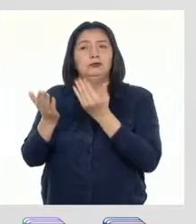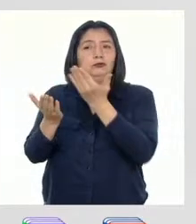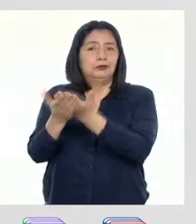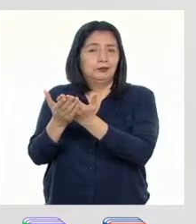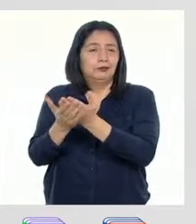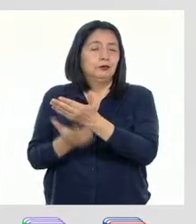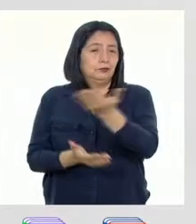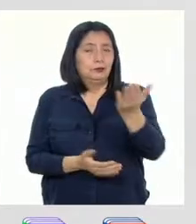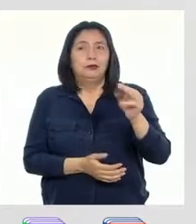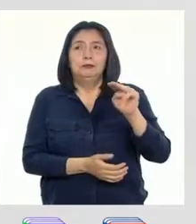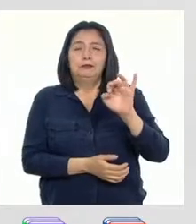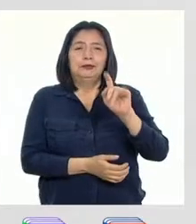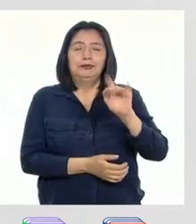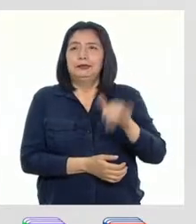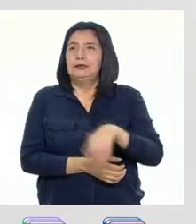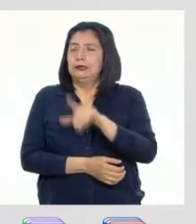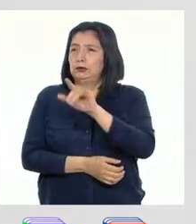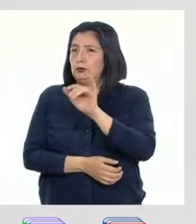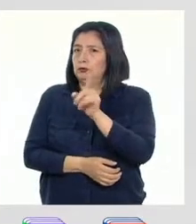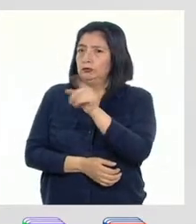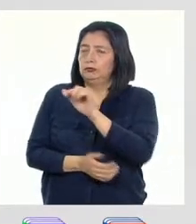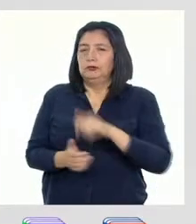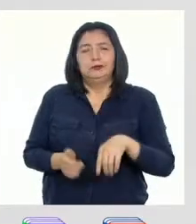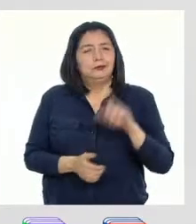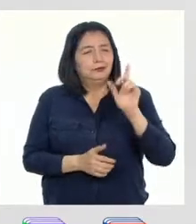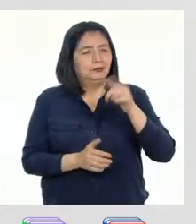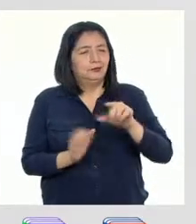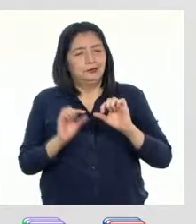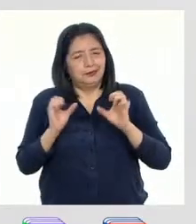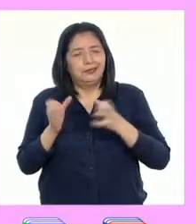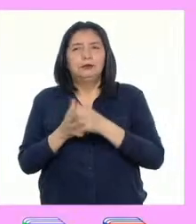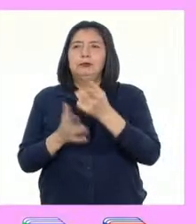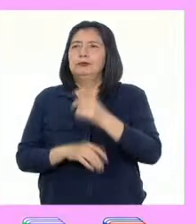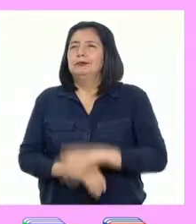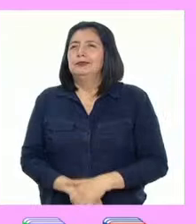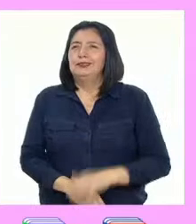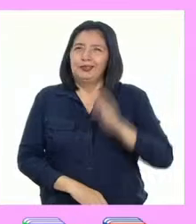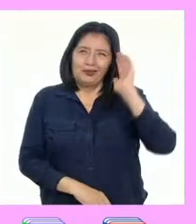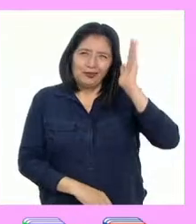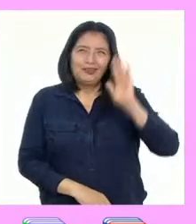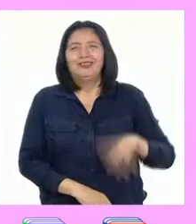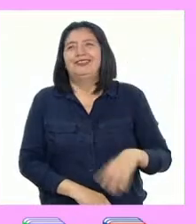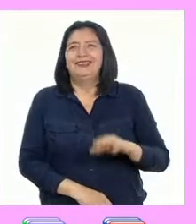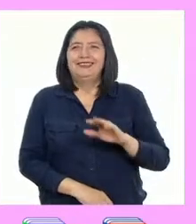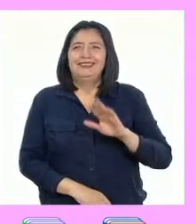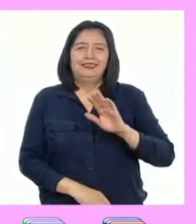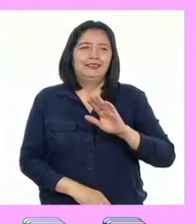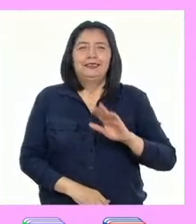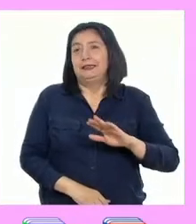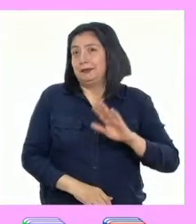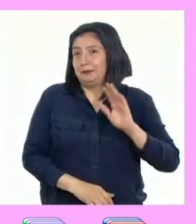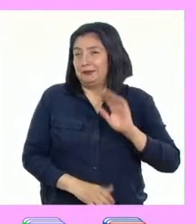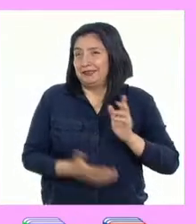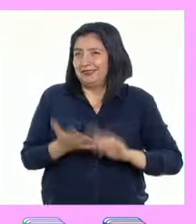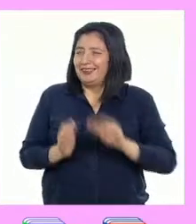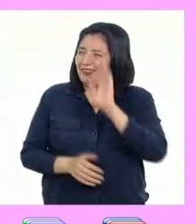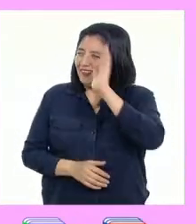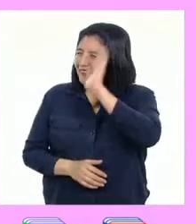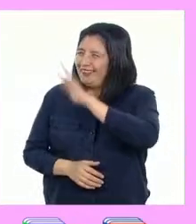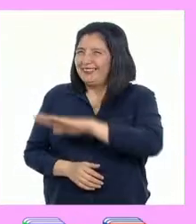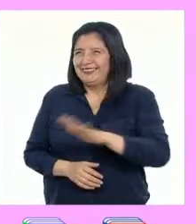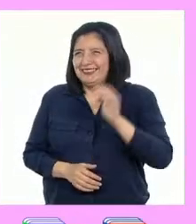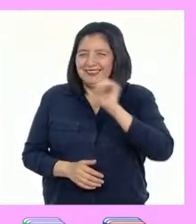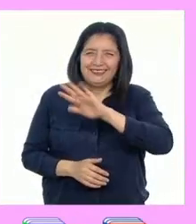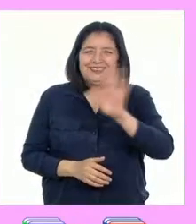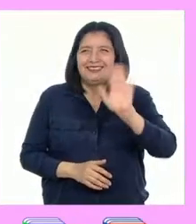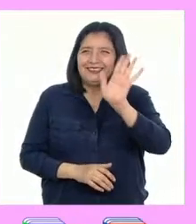Con ustedes Martina y Luz, quienes lideran este gran equipo. Hola Patti, hola chicas y chicos. Hola Patti,